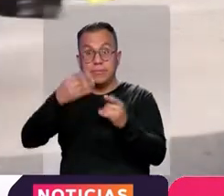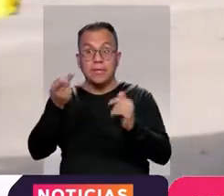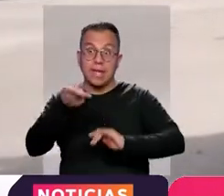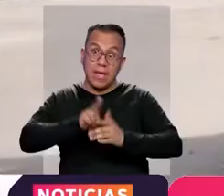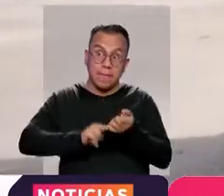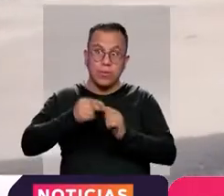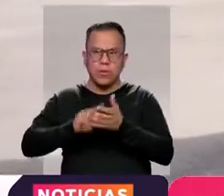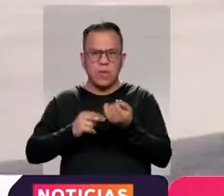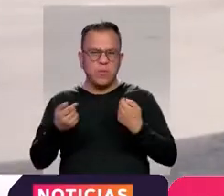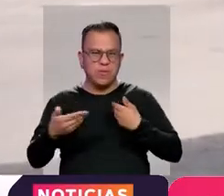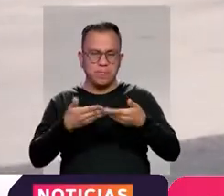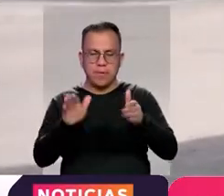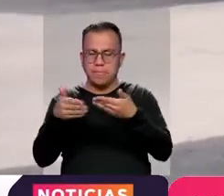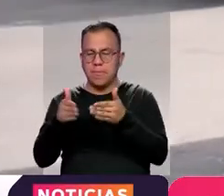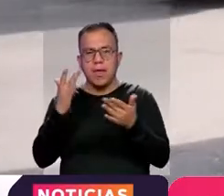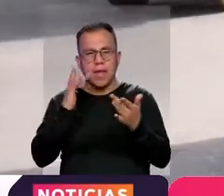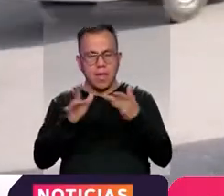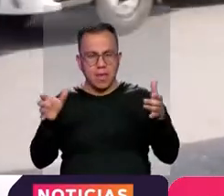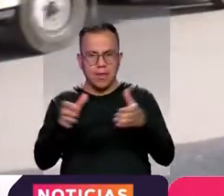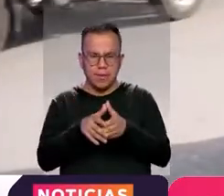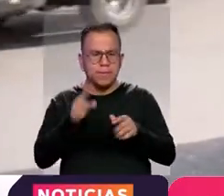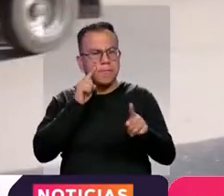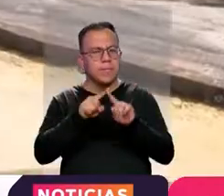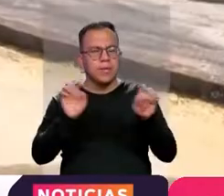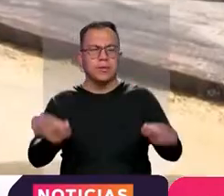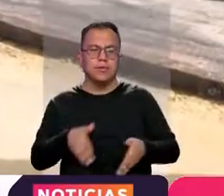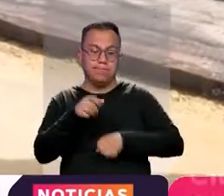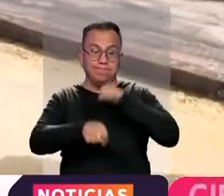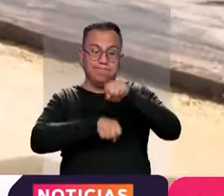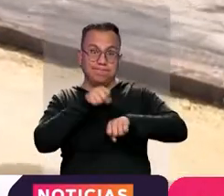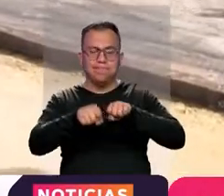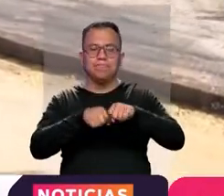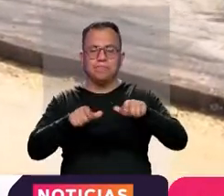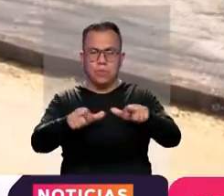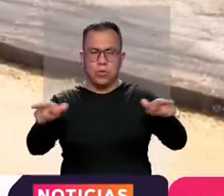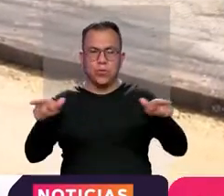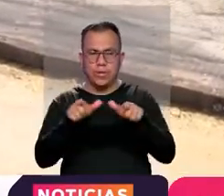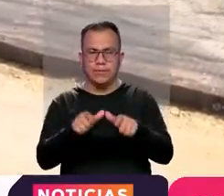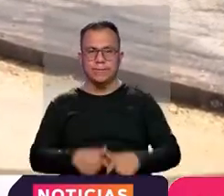casos se habilitaron pasos peatonales y senderos para los ciclistas que transitan por estos sectores